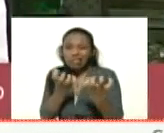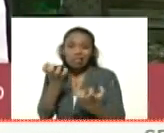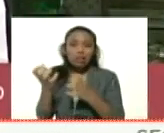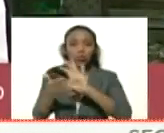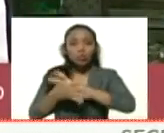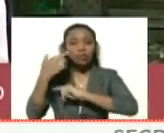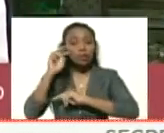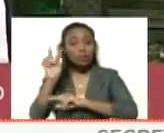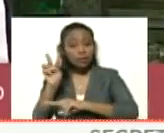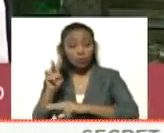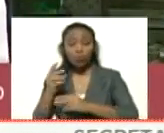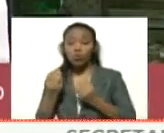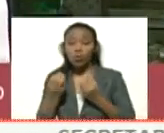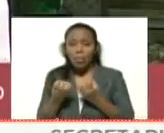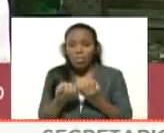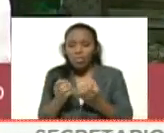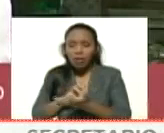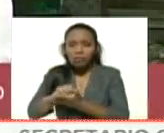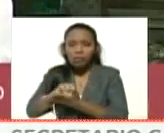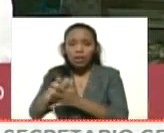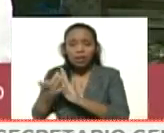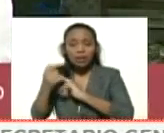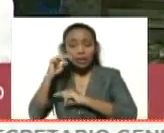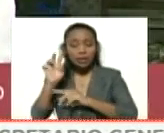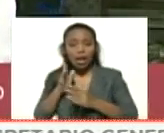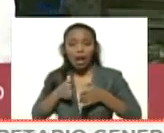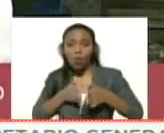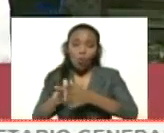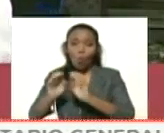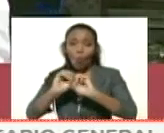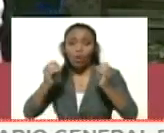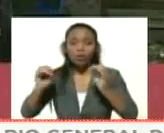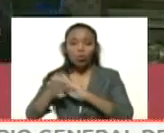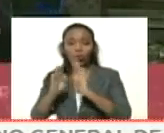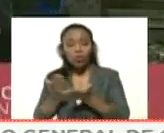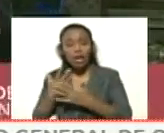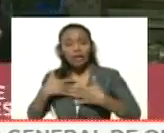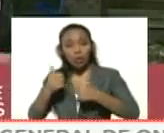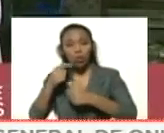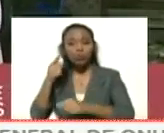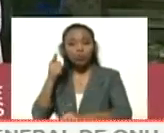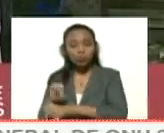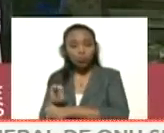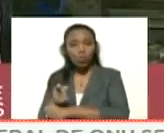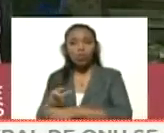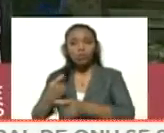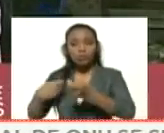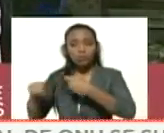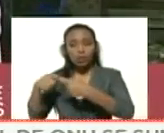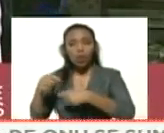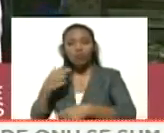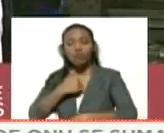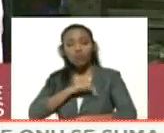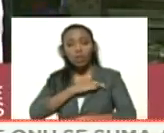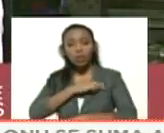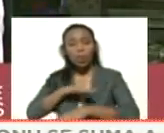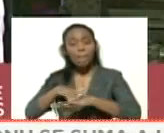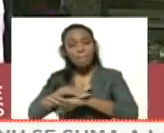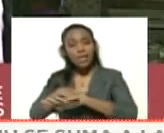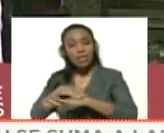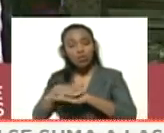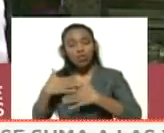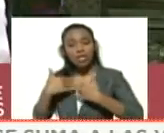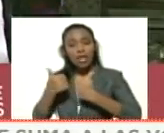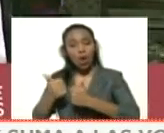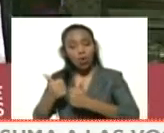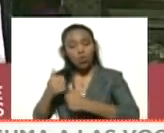y solicitamos que por vía de la Organización Mundial de la Salud se diera una intermediación para que nuestros ministros, el